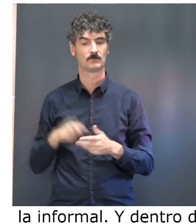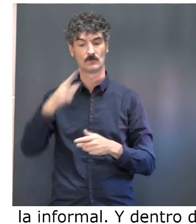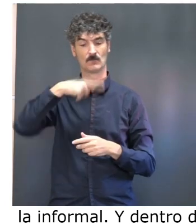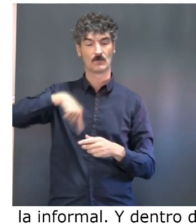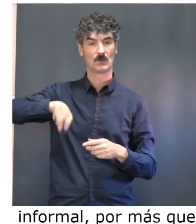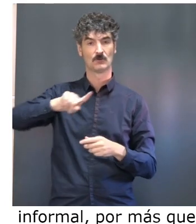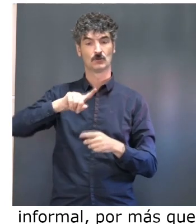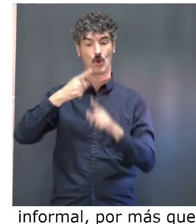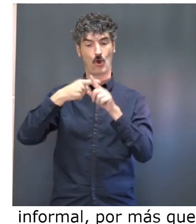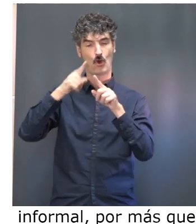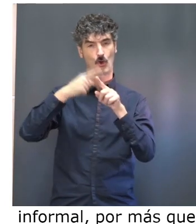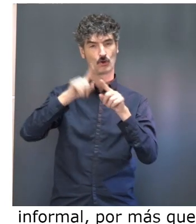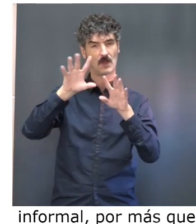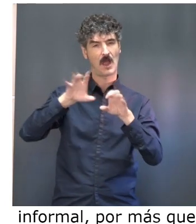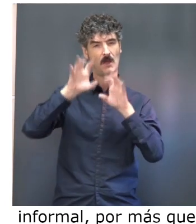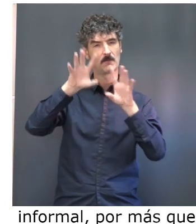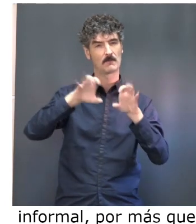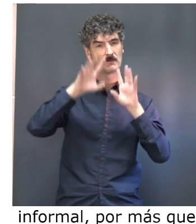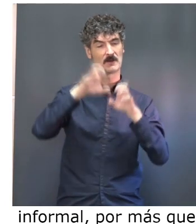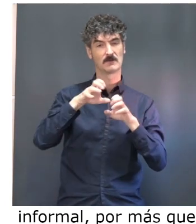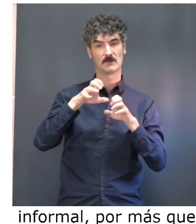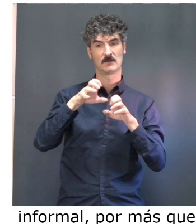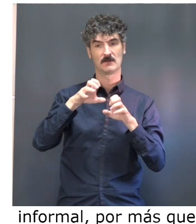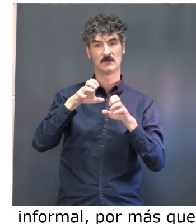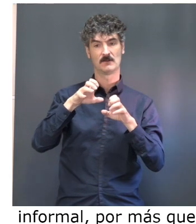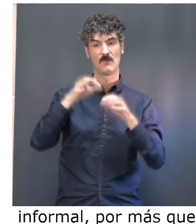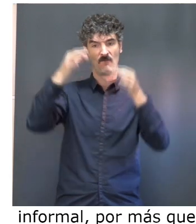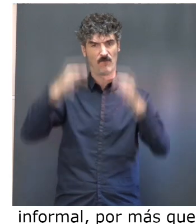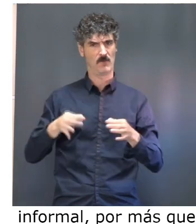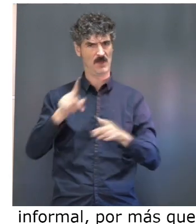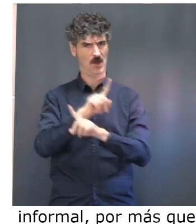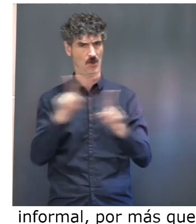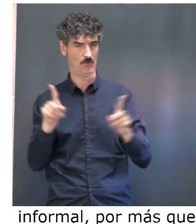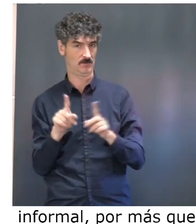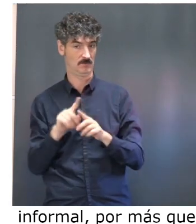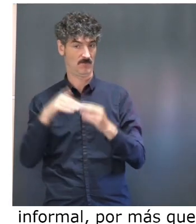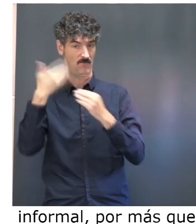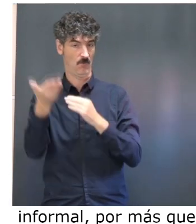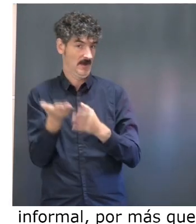aprendemos muchas cosas que no están formalizadas como tal.